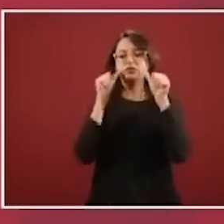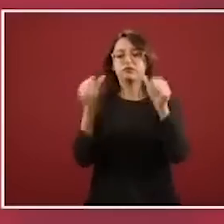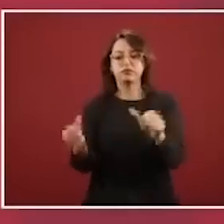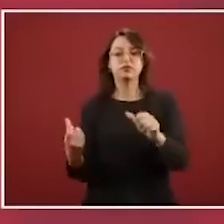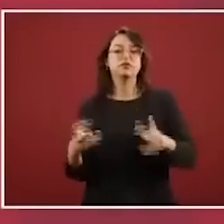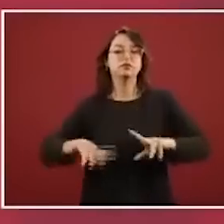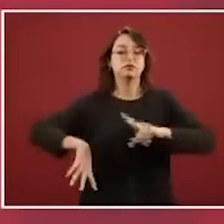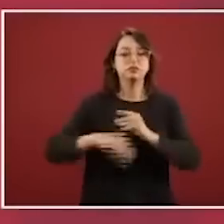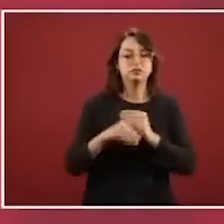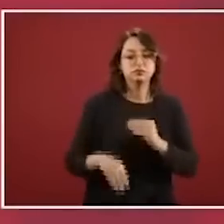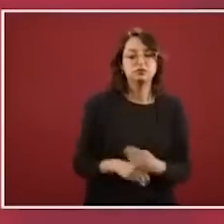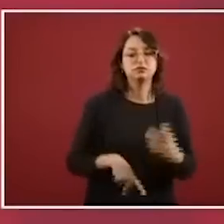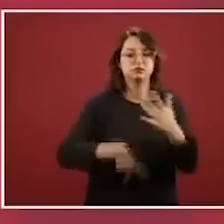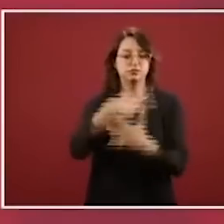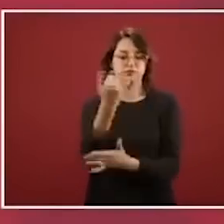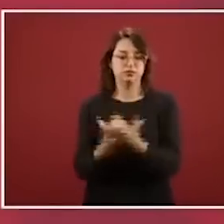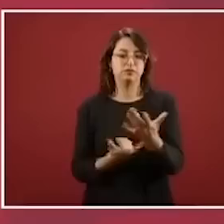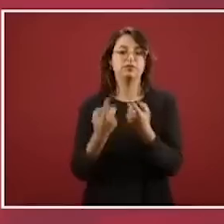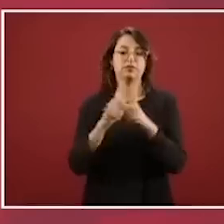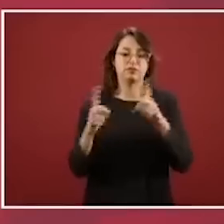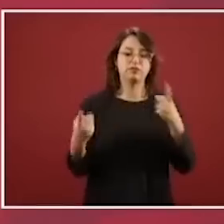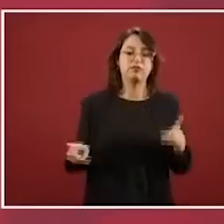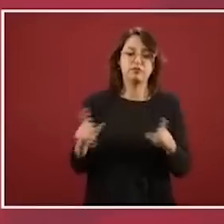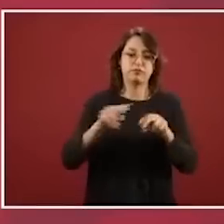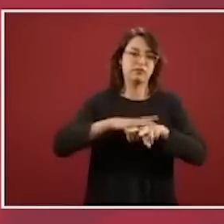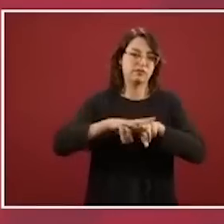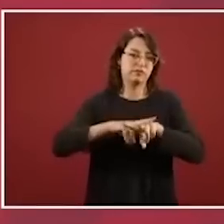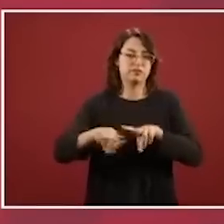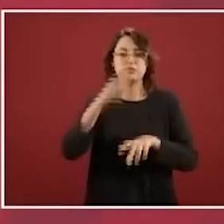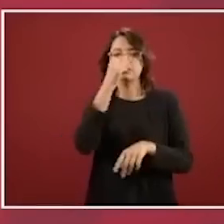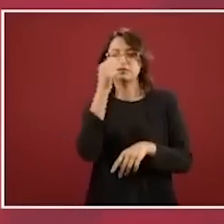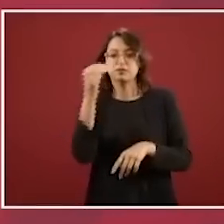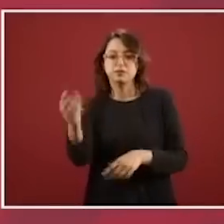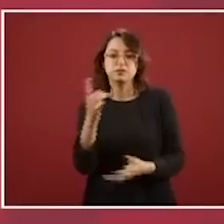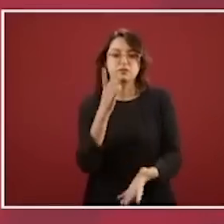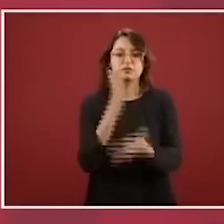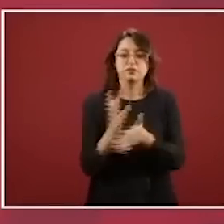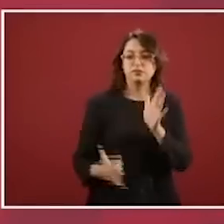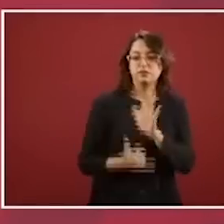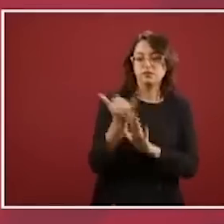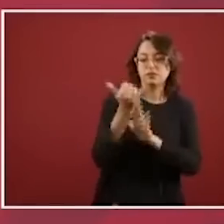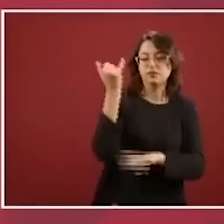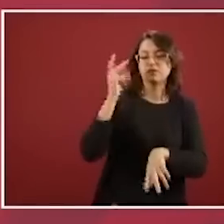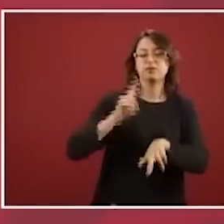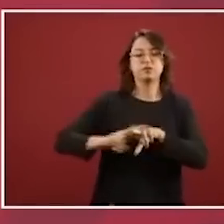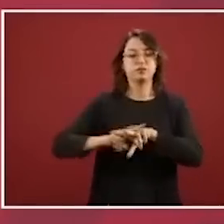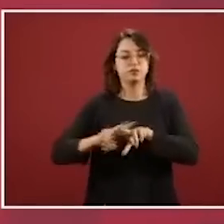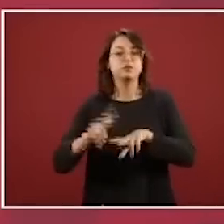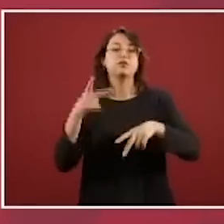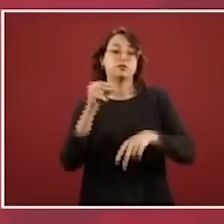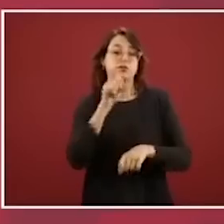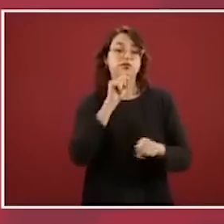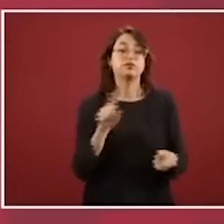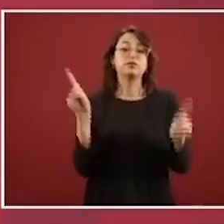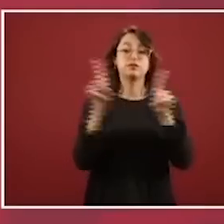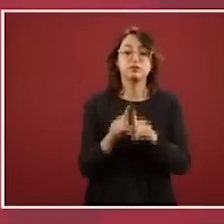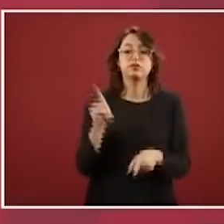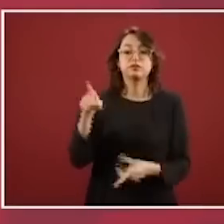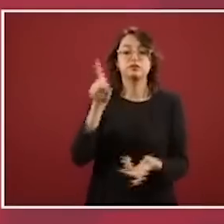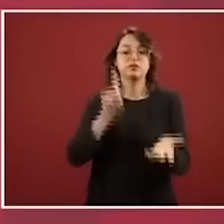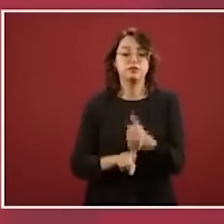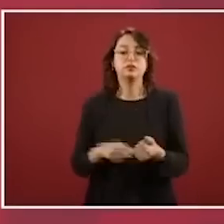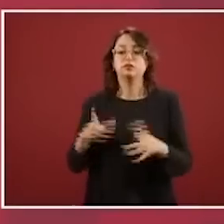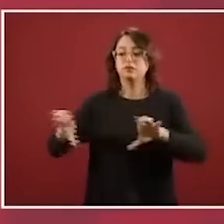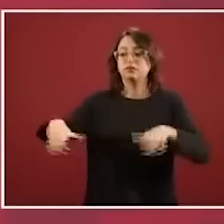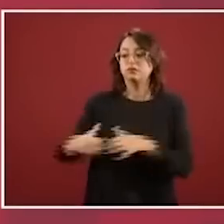parte de este proyecto de desarrollo del Tren Maya, que no solamente implicará el Tren Maya, sino el hecho de que podamos desarrollar juntos